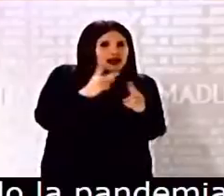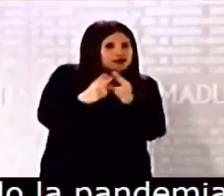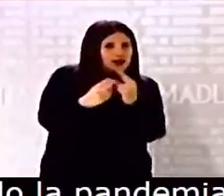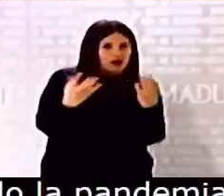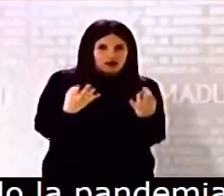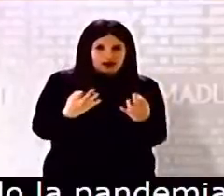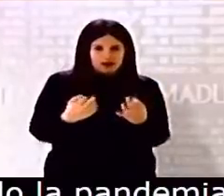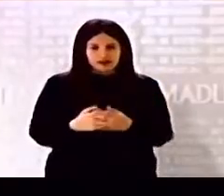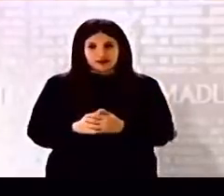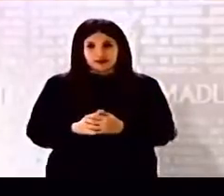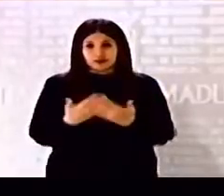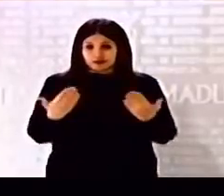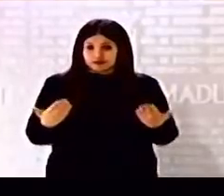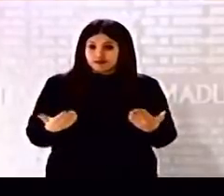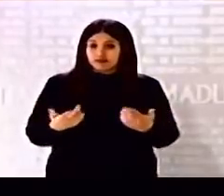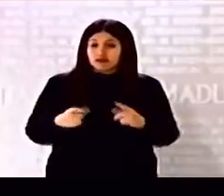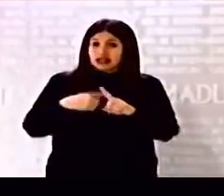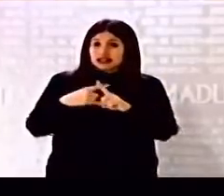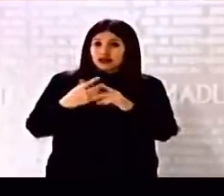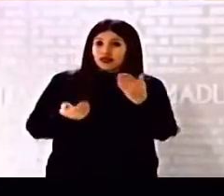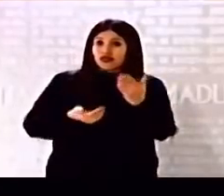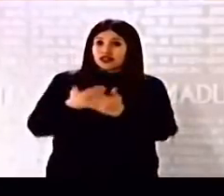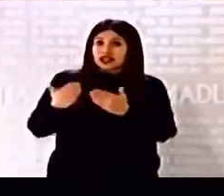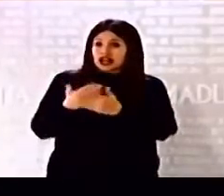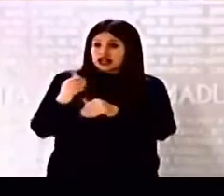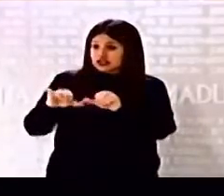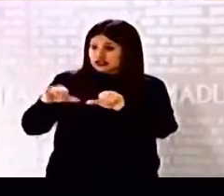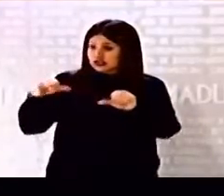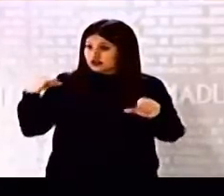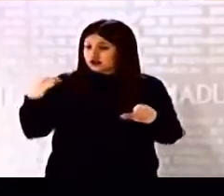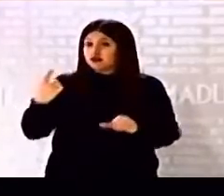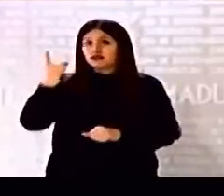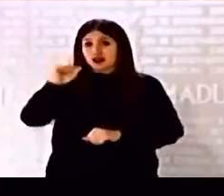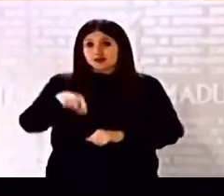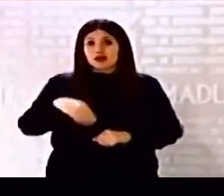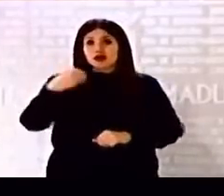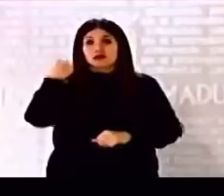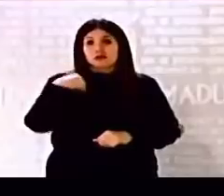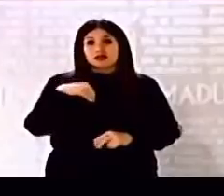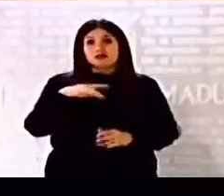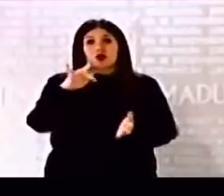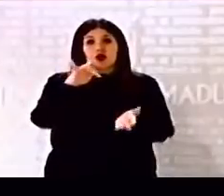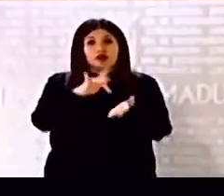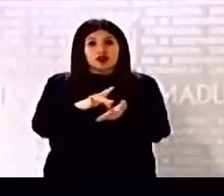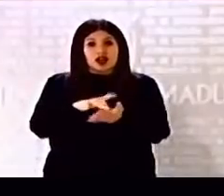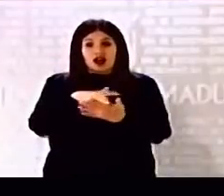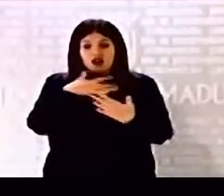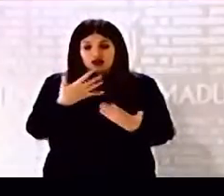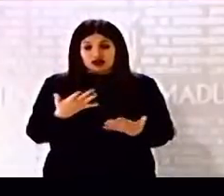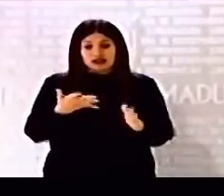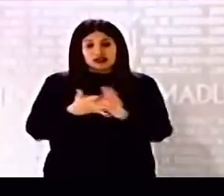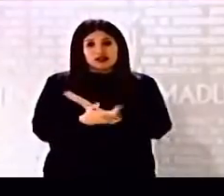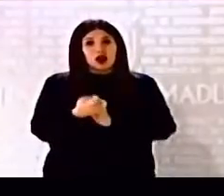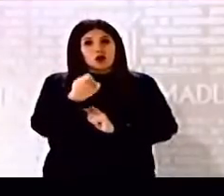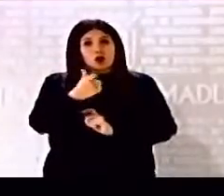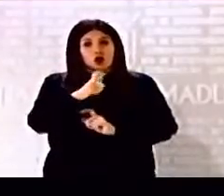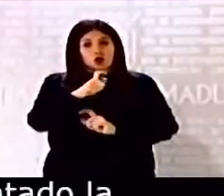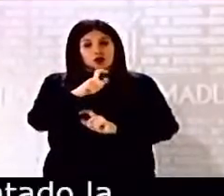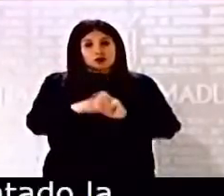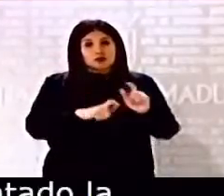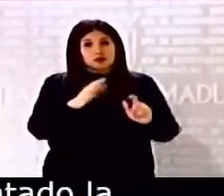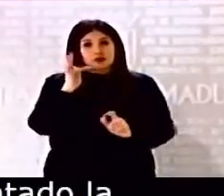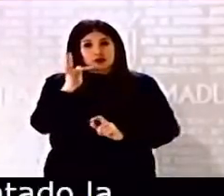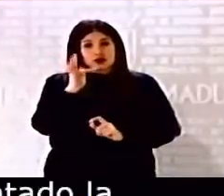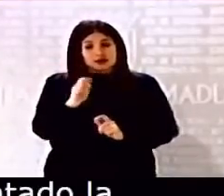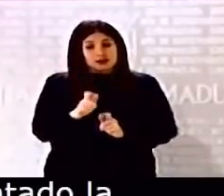Y en los últimos días, incluso este día que hemos incrementado discretamente la incidencia acumulada, los casos que se